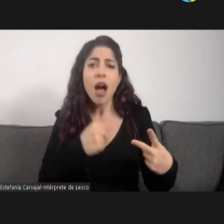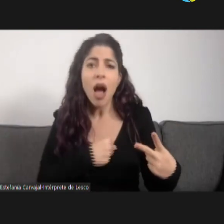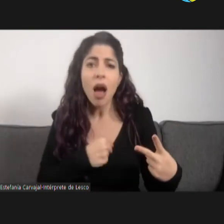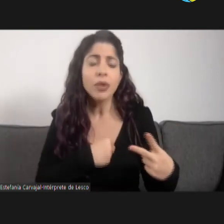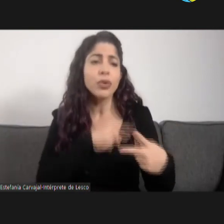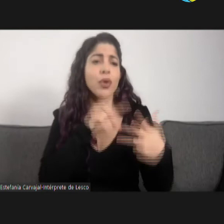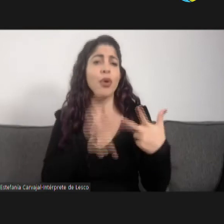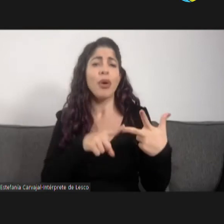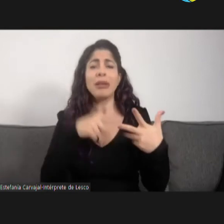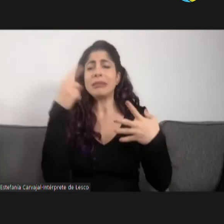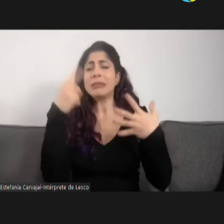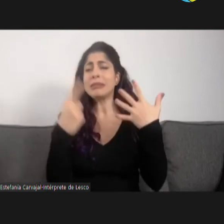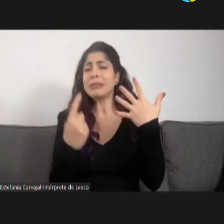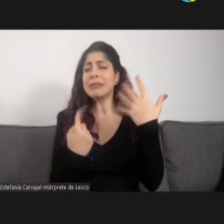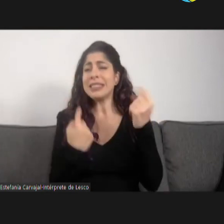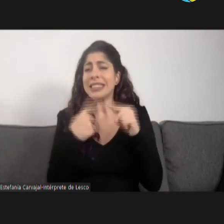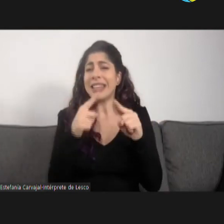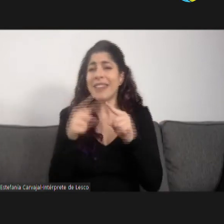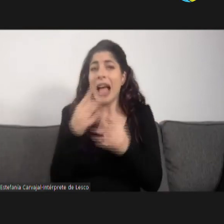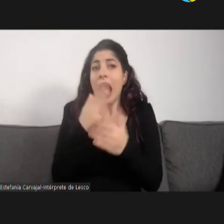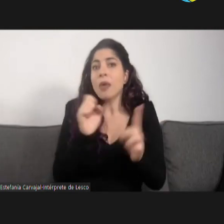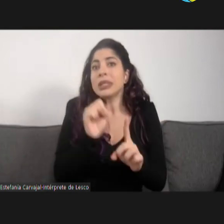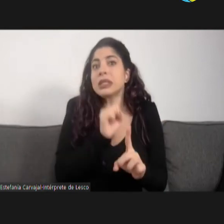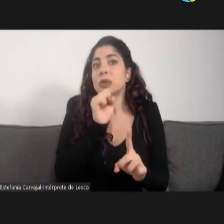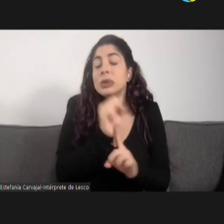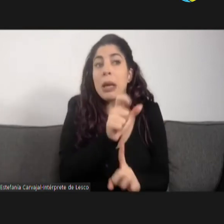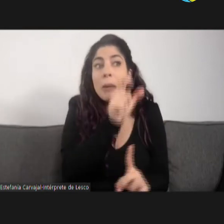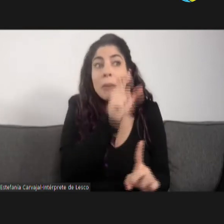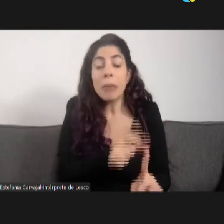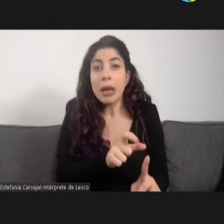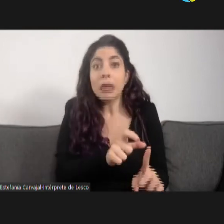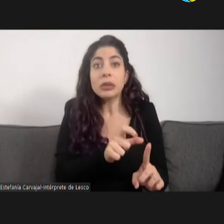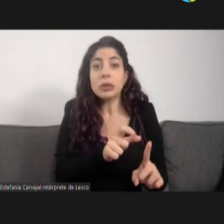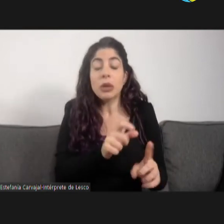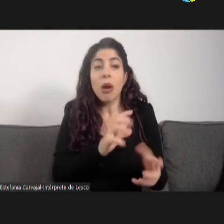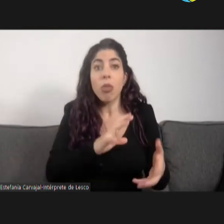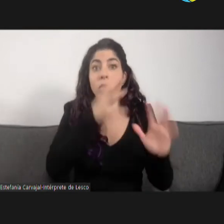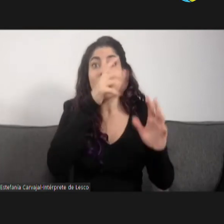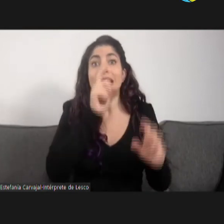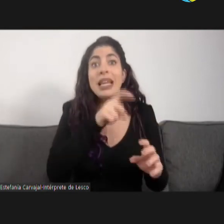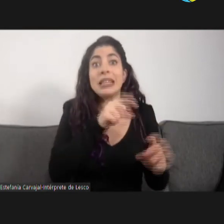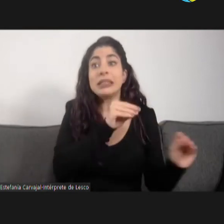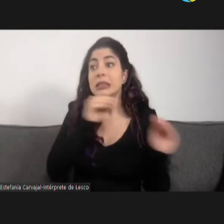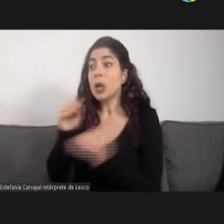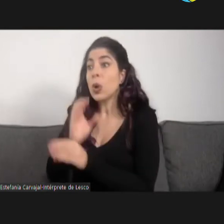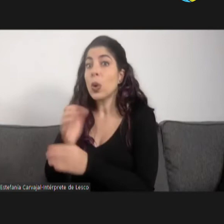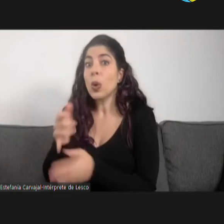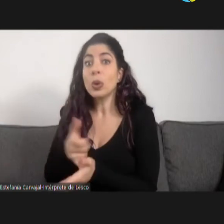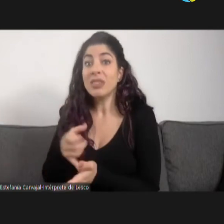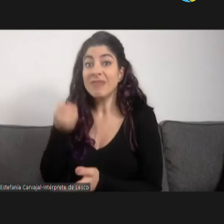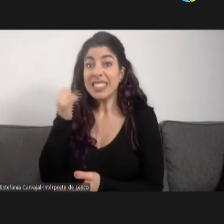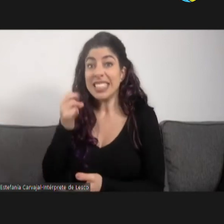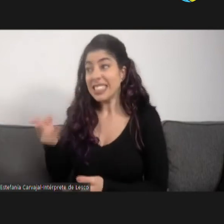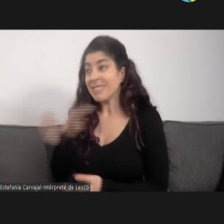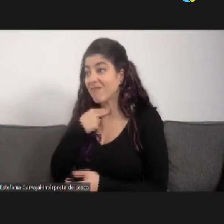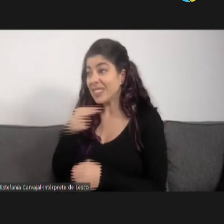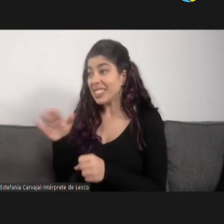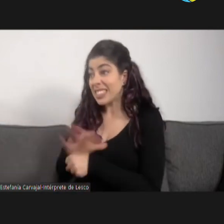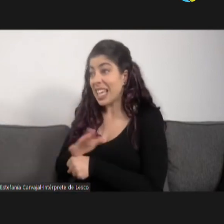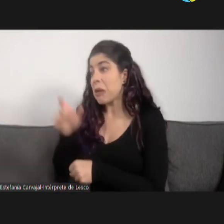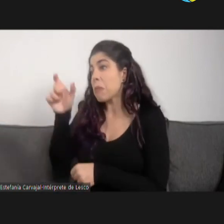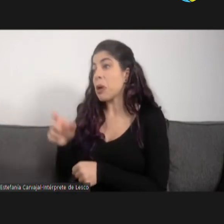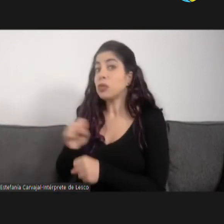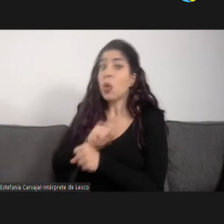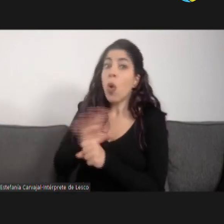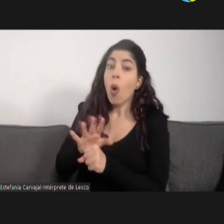y todas las condiciones que pueden llevar a una persona a requerir de una cama UCI. Que si está saturada, sea con un paciente COVID o